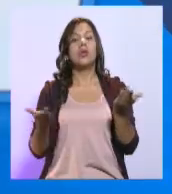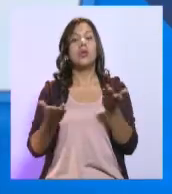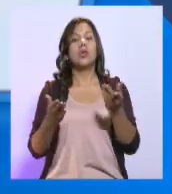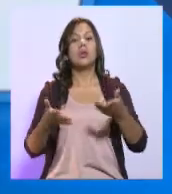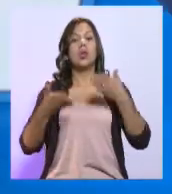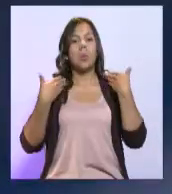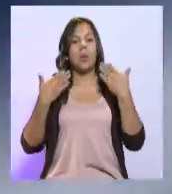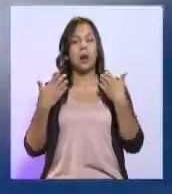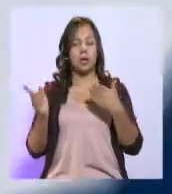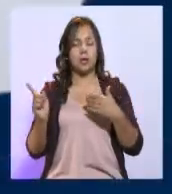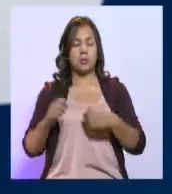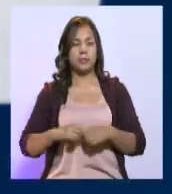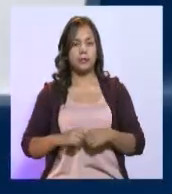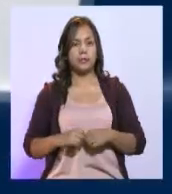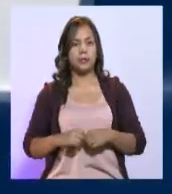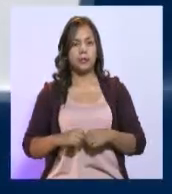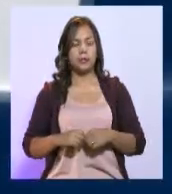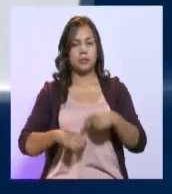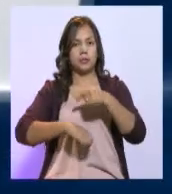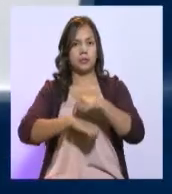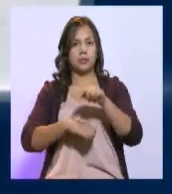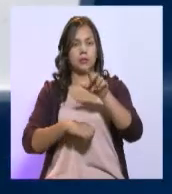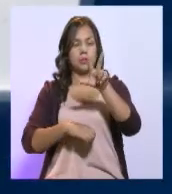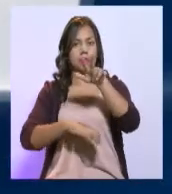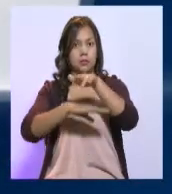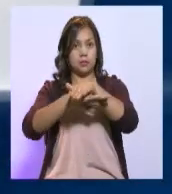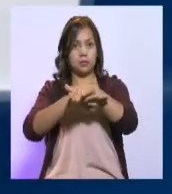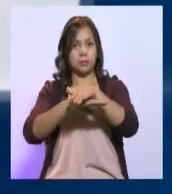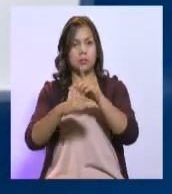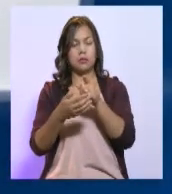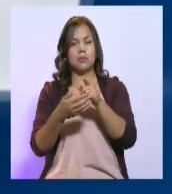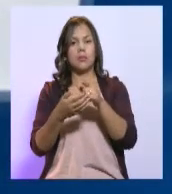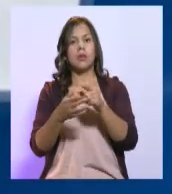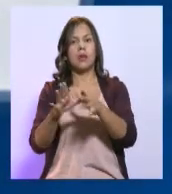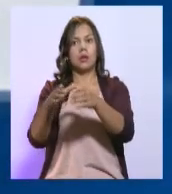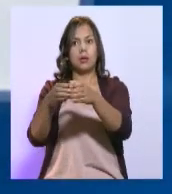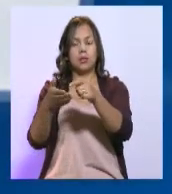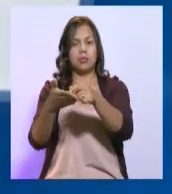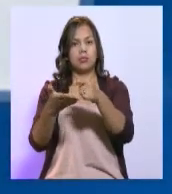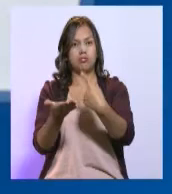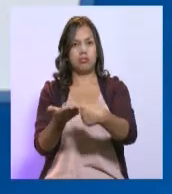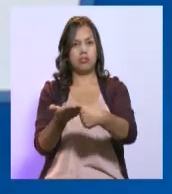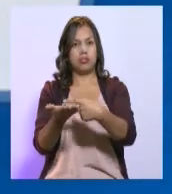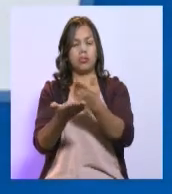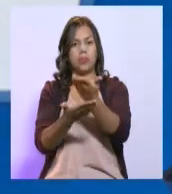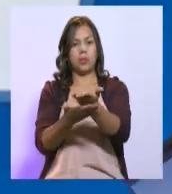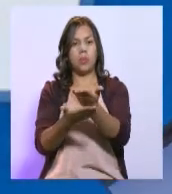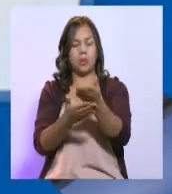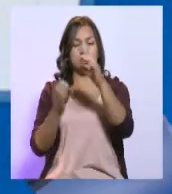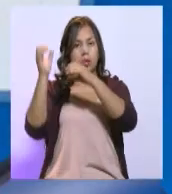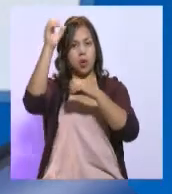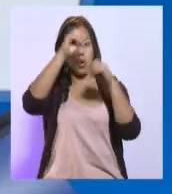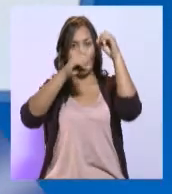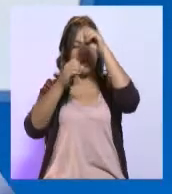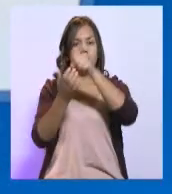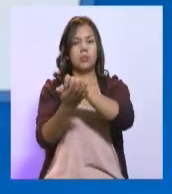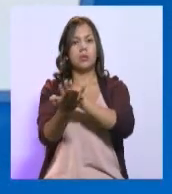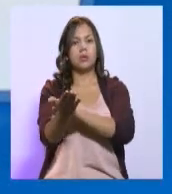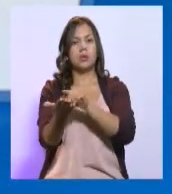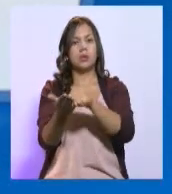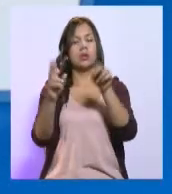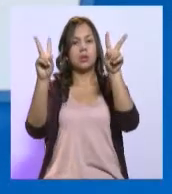Guayaquil. A las 15 horas, sesión de la Comisión de Biodiversidad. Propuestas de observaciones al proyecto de Ley Orgánica